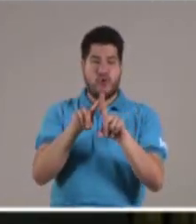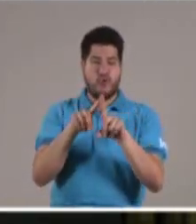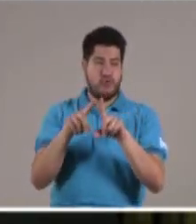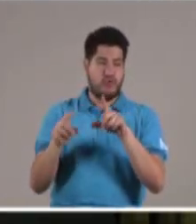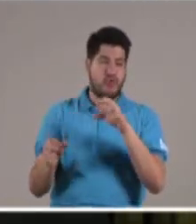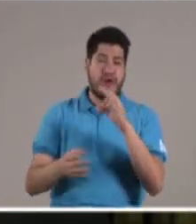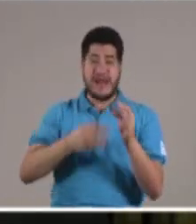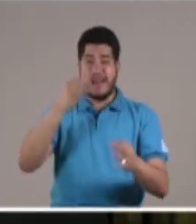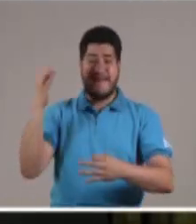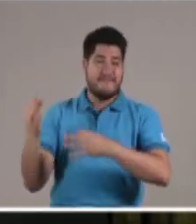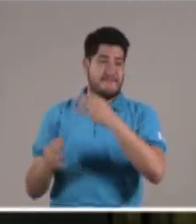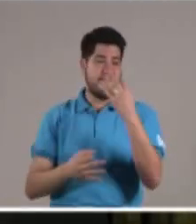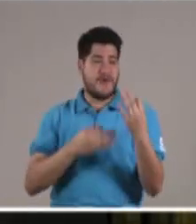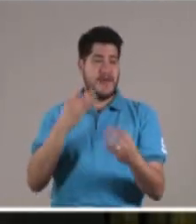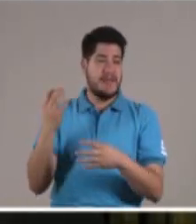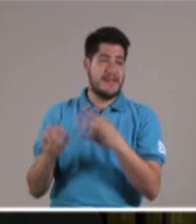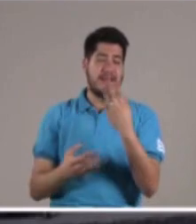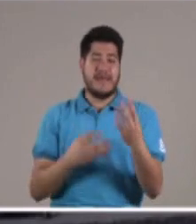las aguas